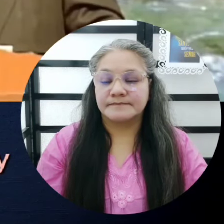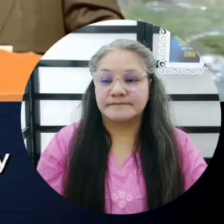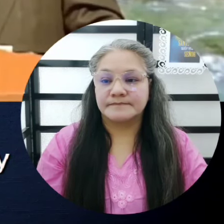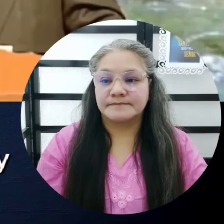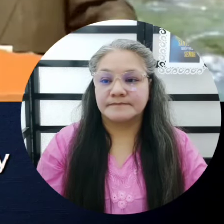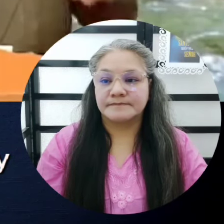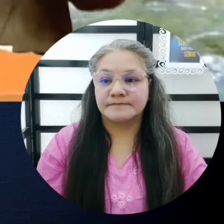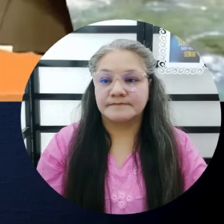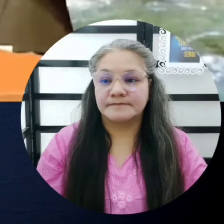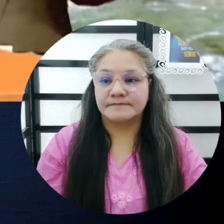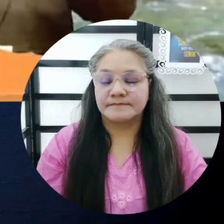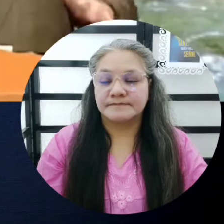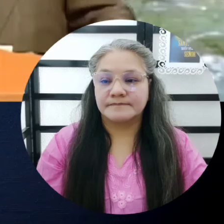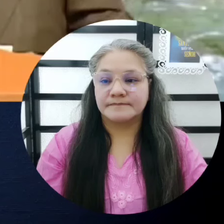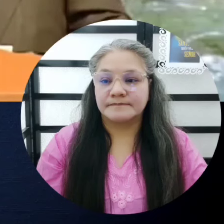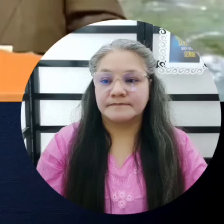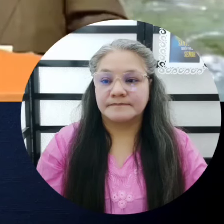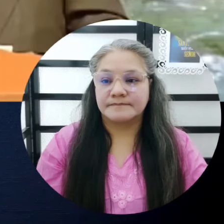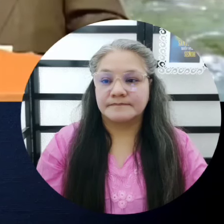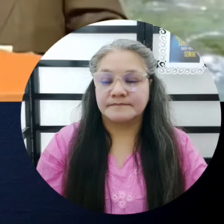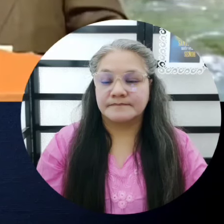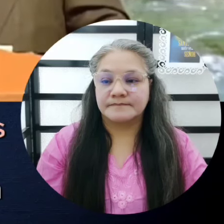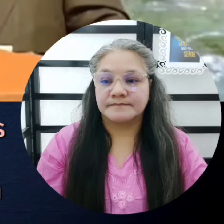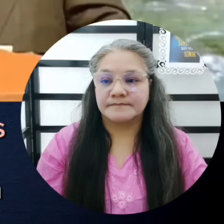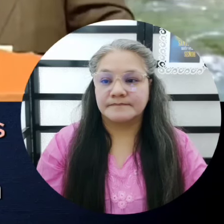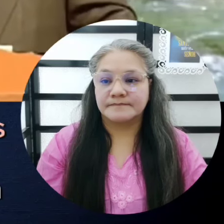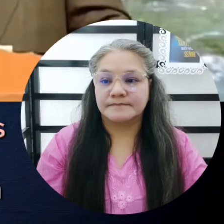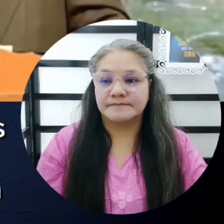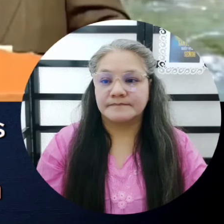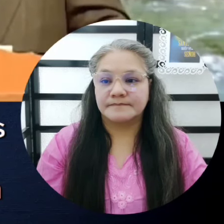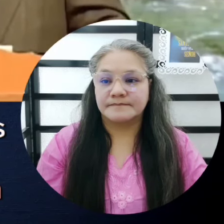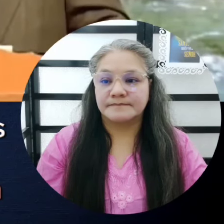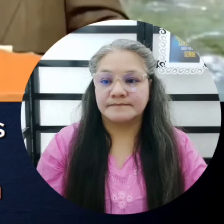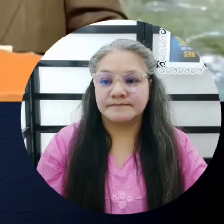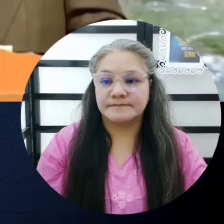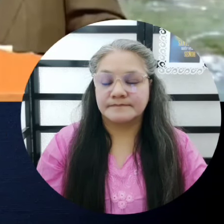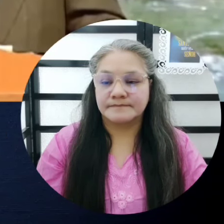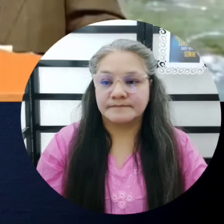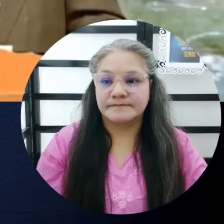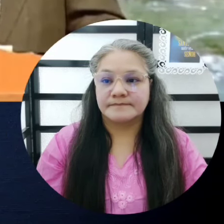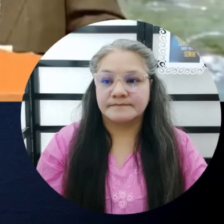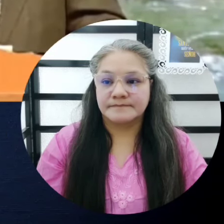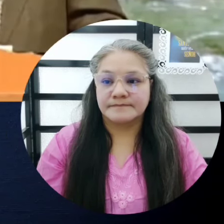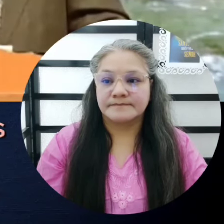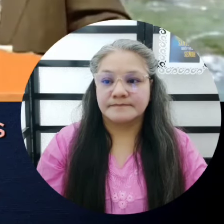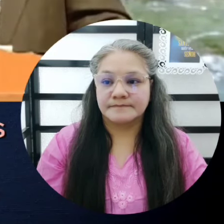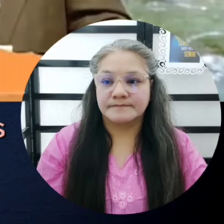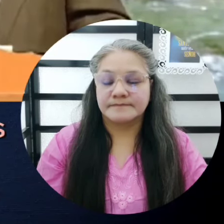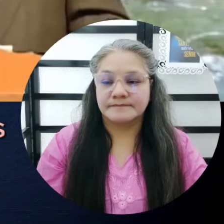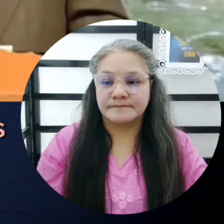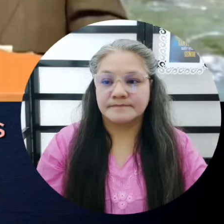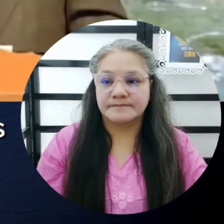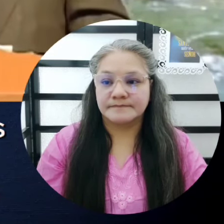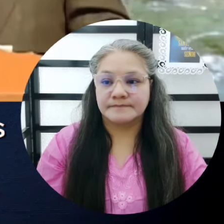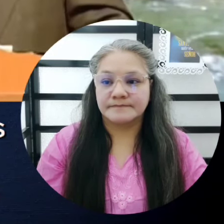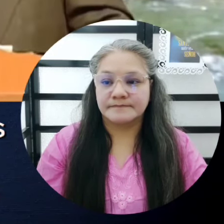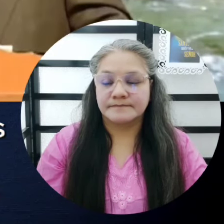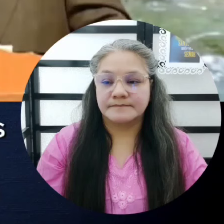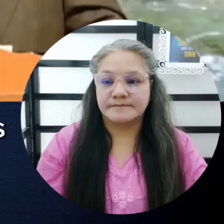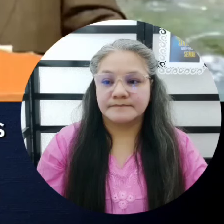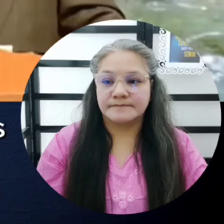quizás algunas muy jovencitas y otras mayores, qué linda es la obediencia a los